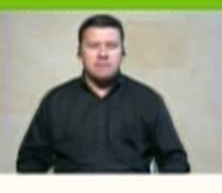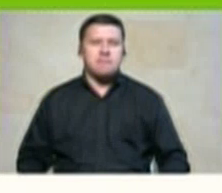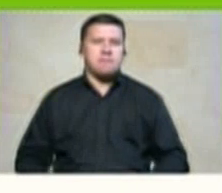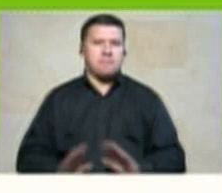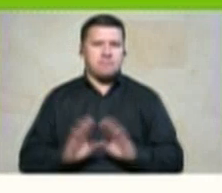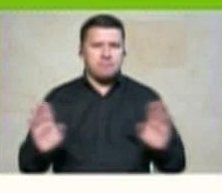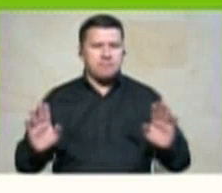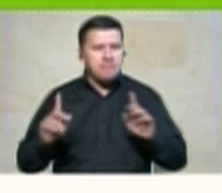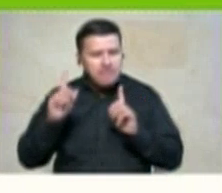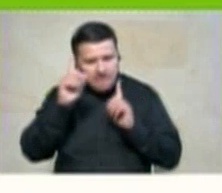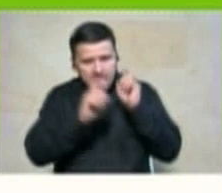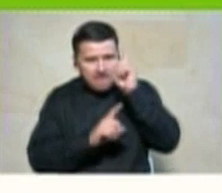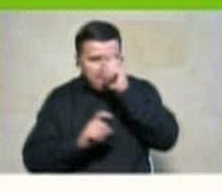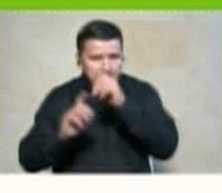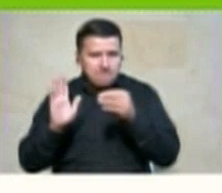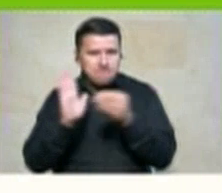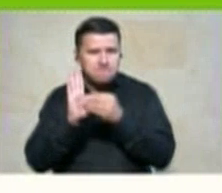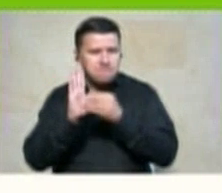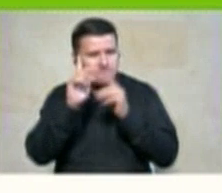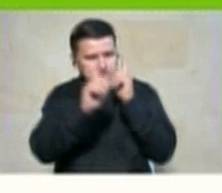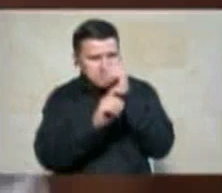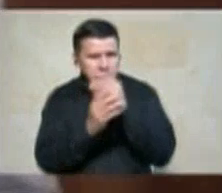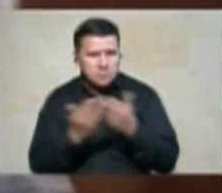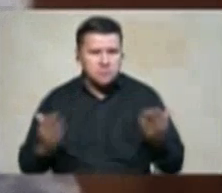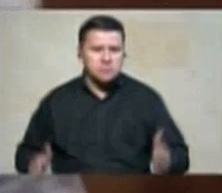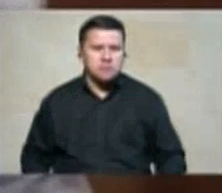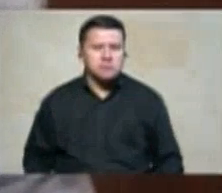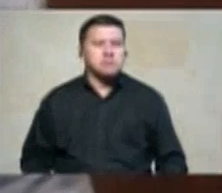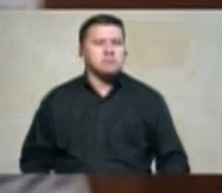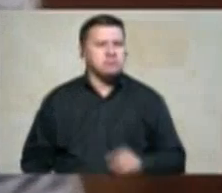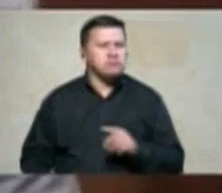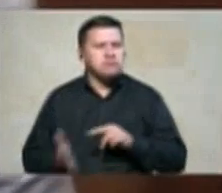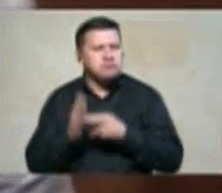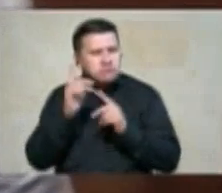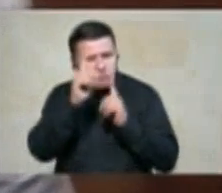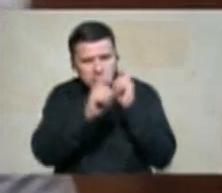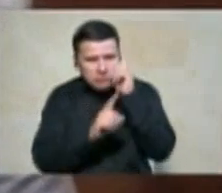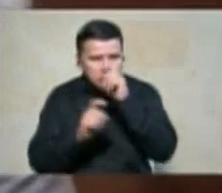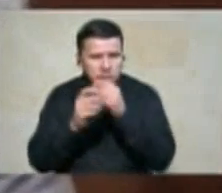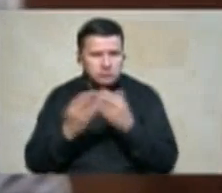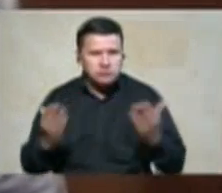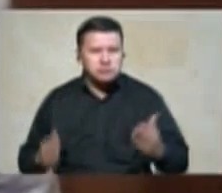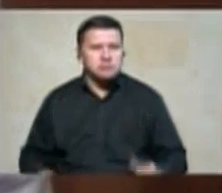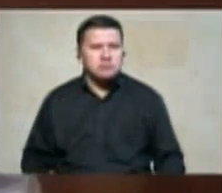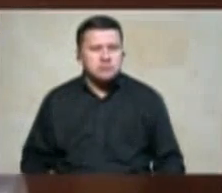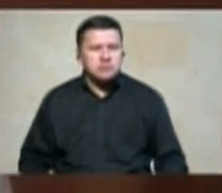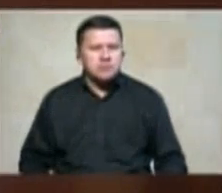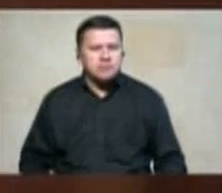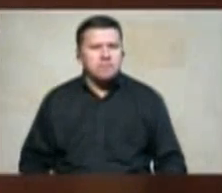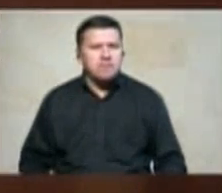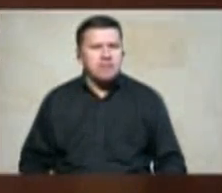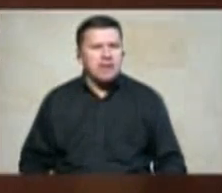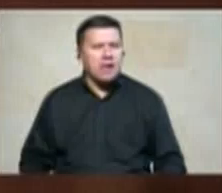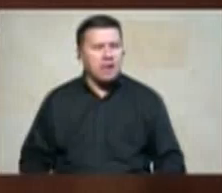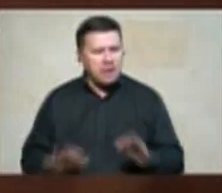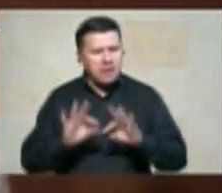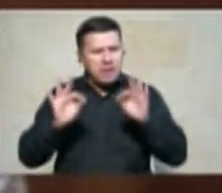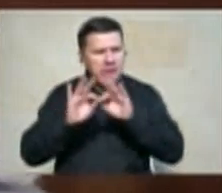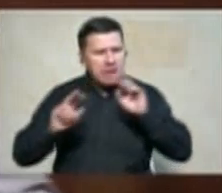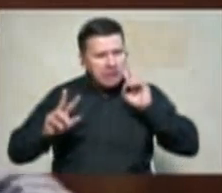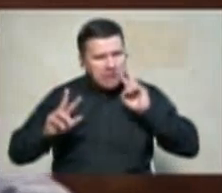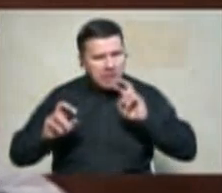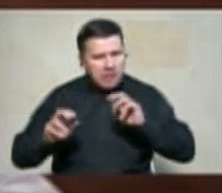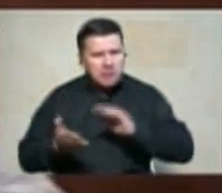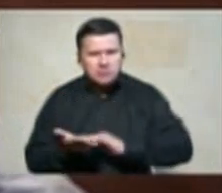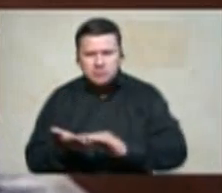Luego hacemos el análisis de contexto. ¿Qué es un análisis de contexto? Es un ejercicio investigativo